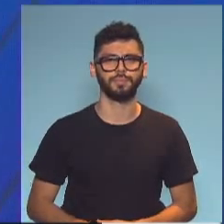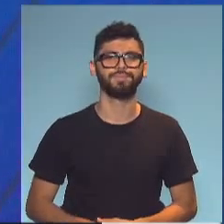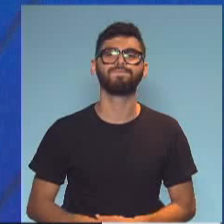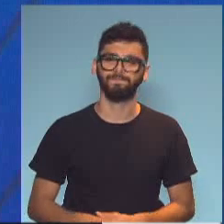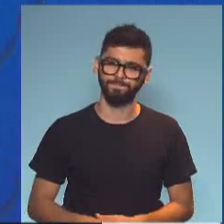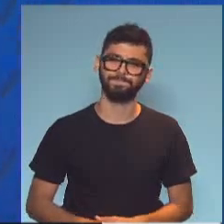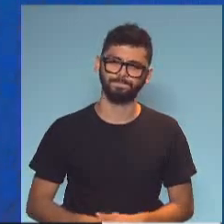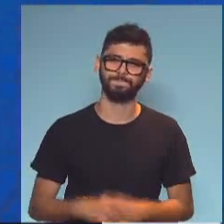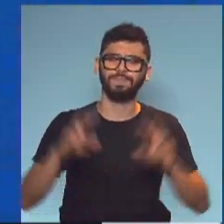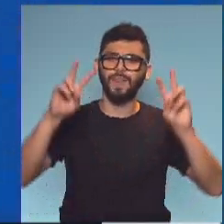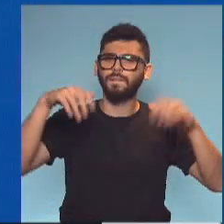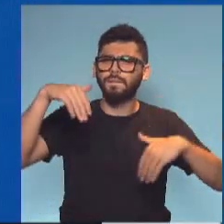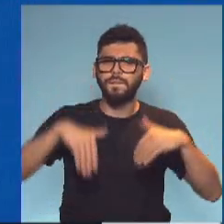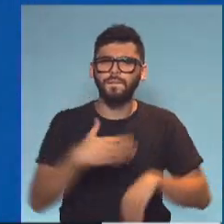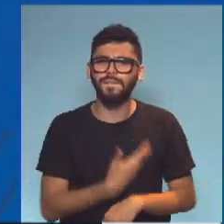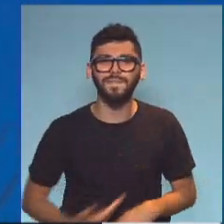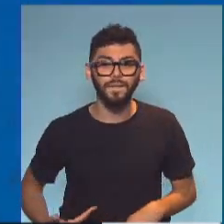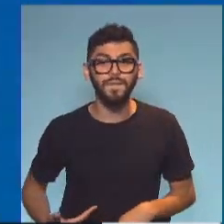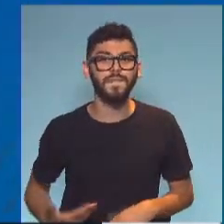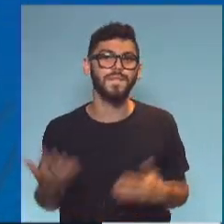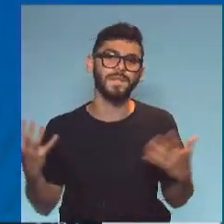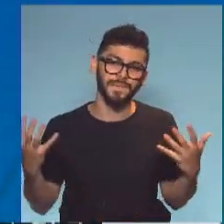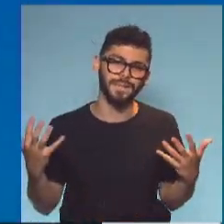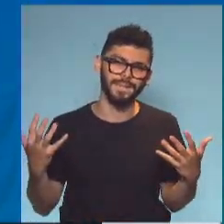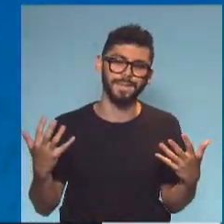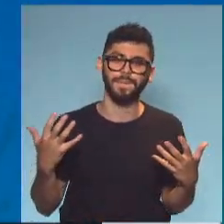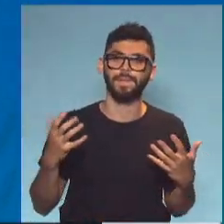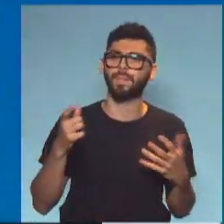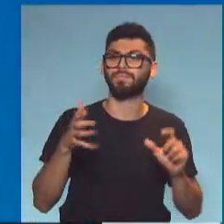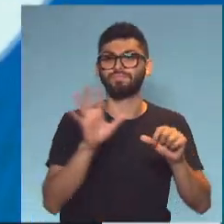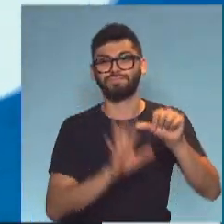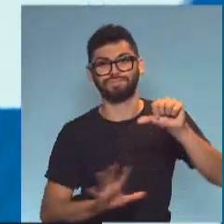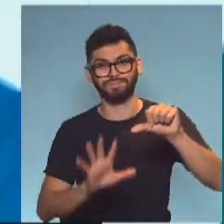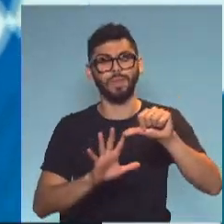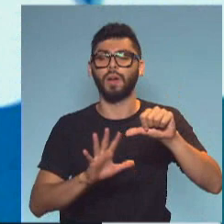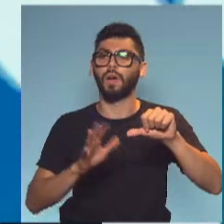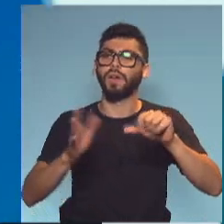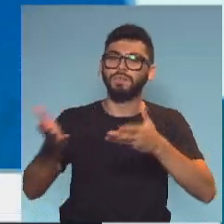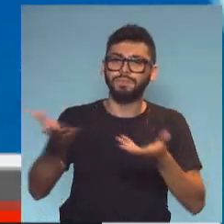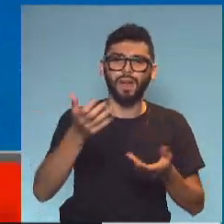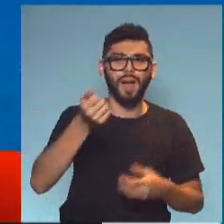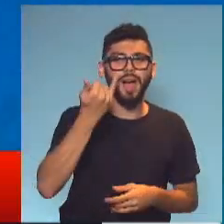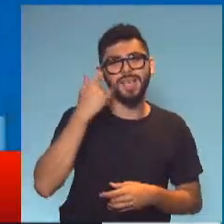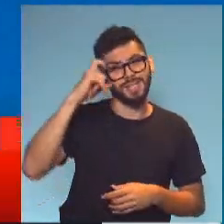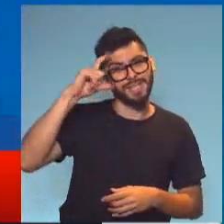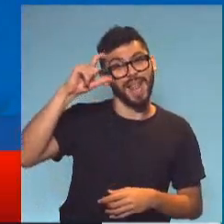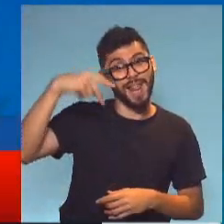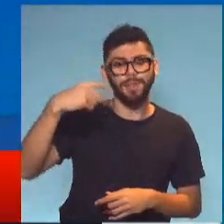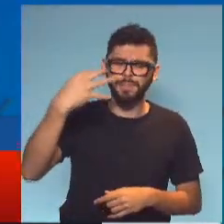Sí, hay espacio para elecciones presidenciales y será en nuestra región. Las va a empezar a contar Ayelén Oliva. Bueno, las ha contado en los últimos